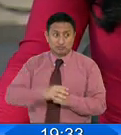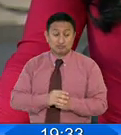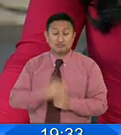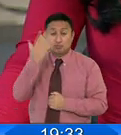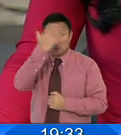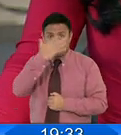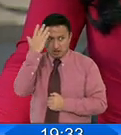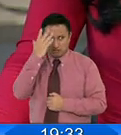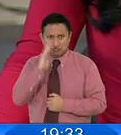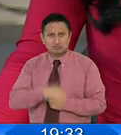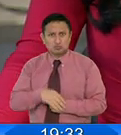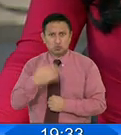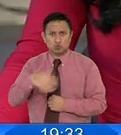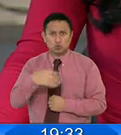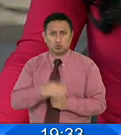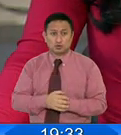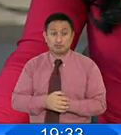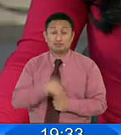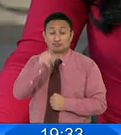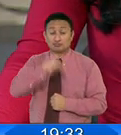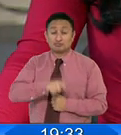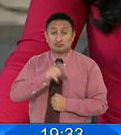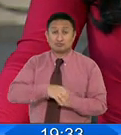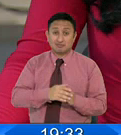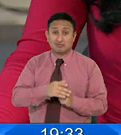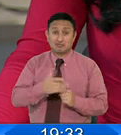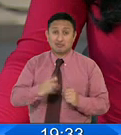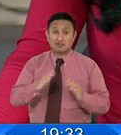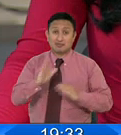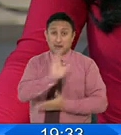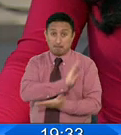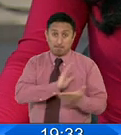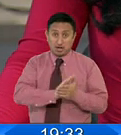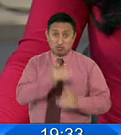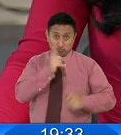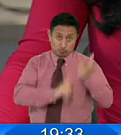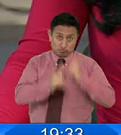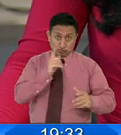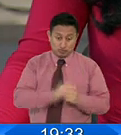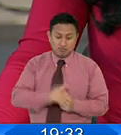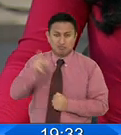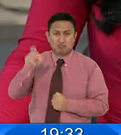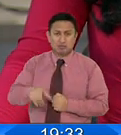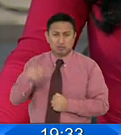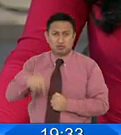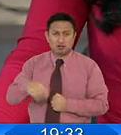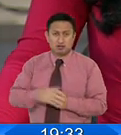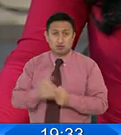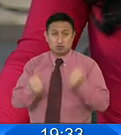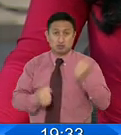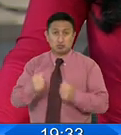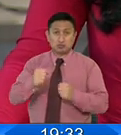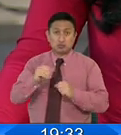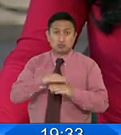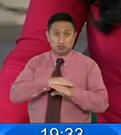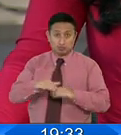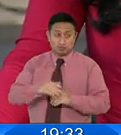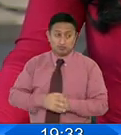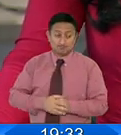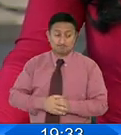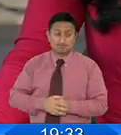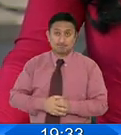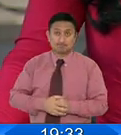Esmeraldas, aparentemente cuando estaba libando en su barrio. Desconocidos que circulaban en el vehículo amarillo le propinaron